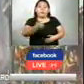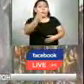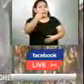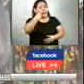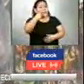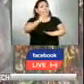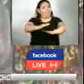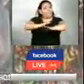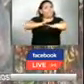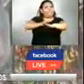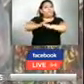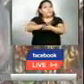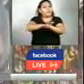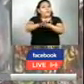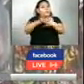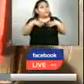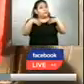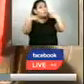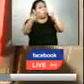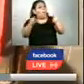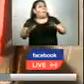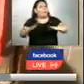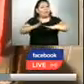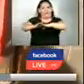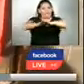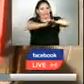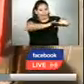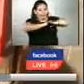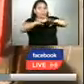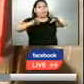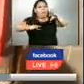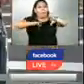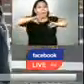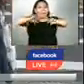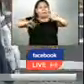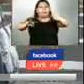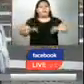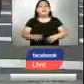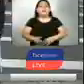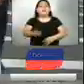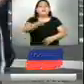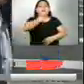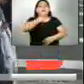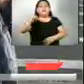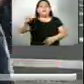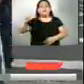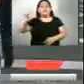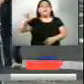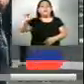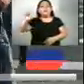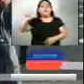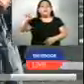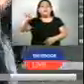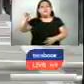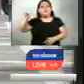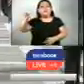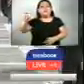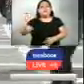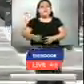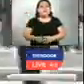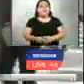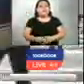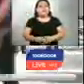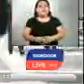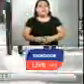cumpliendo las medidas de bioseguridad para evitar más contagios. Un reporte de Ileana Leiva para Noticiero